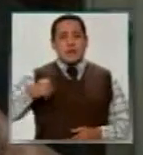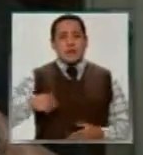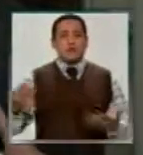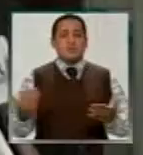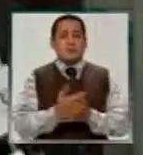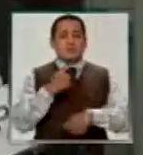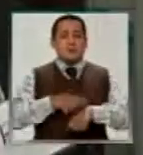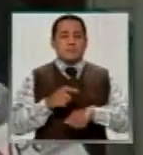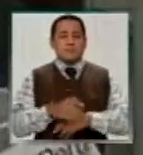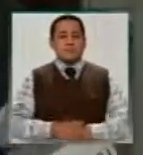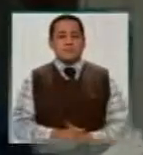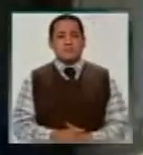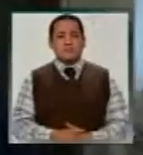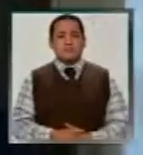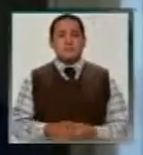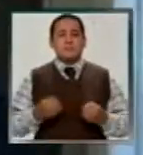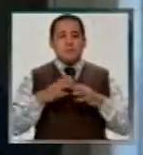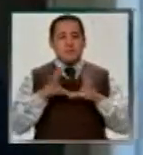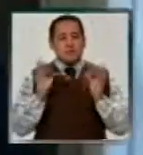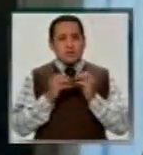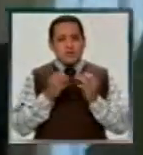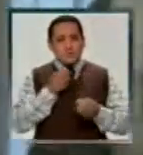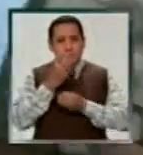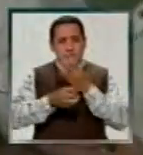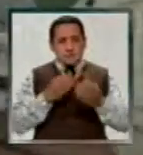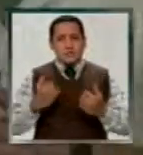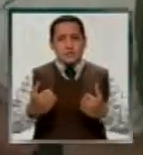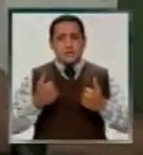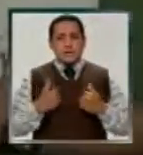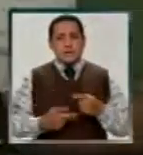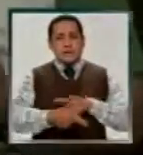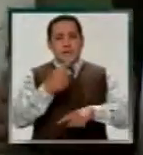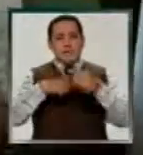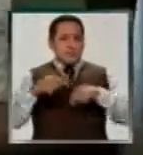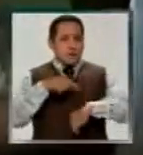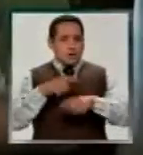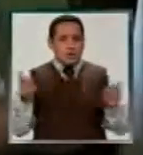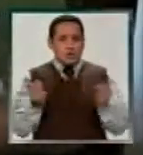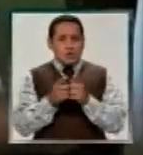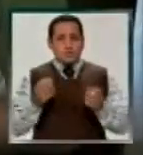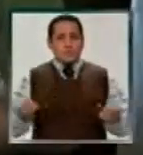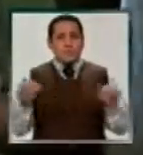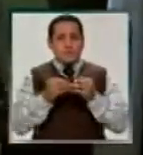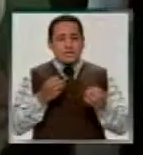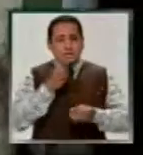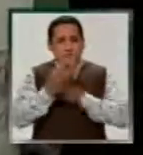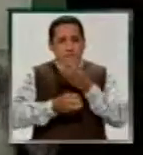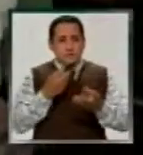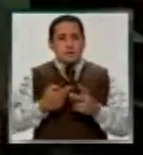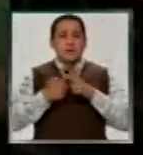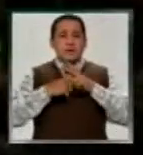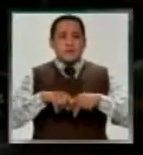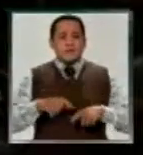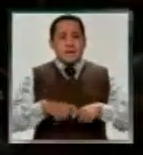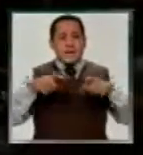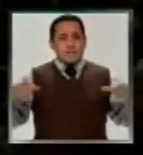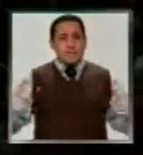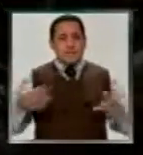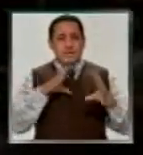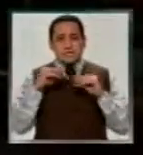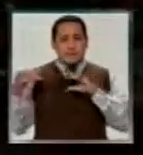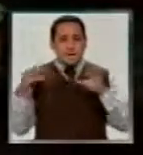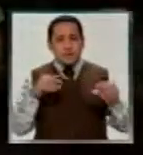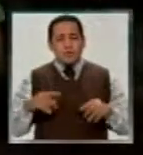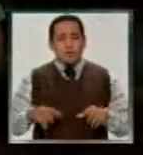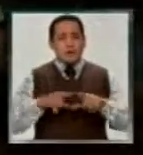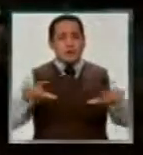fecha Okay la información que nosotros tenemos estaremos retornando en breve con más información de reiniciarse la mesa de diálogo aquí